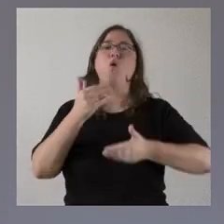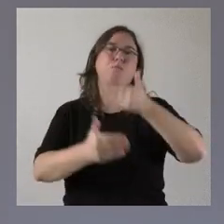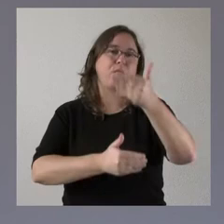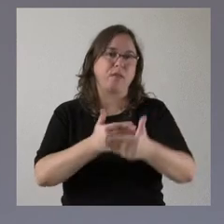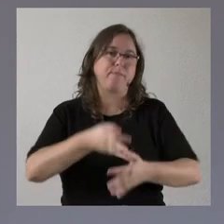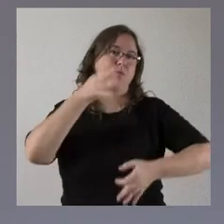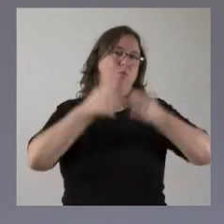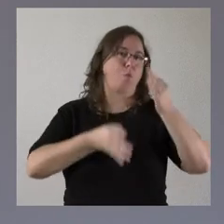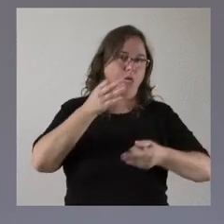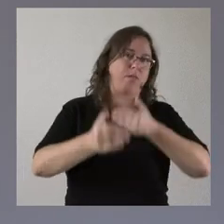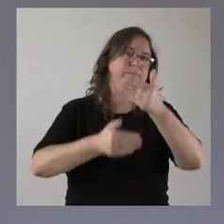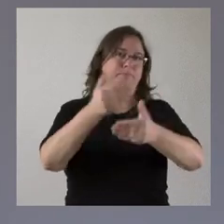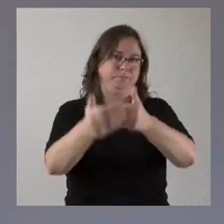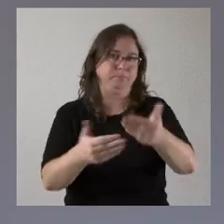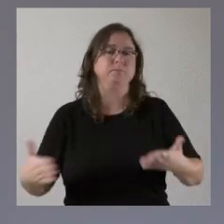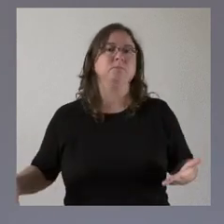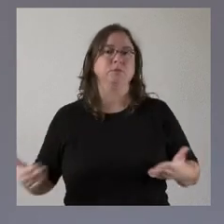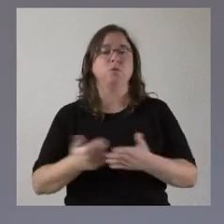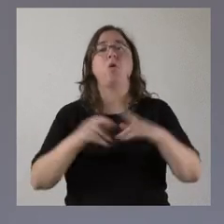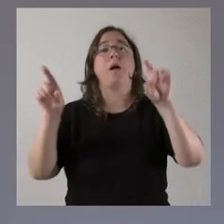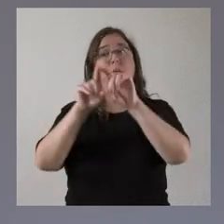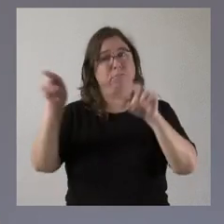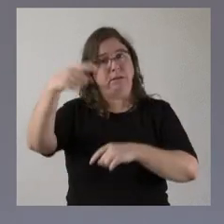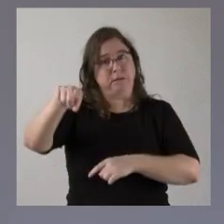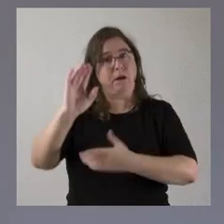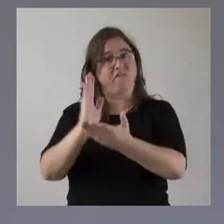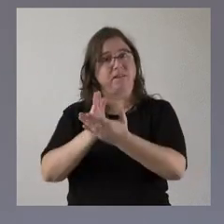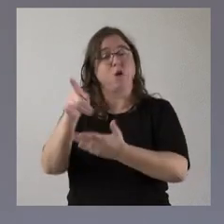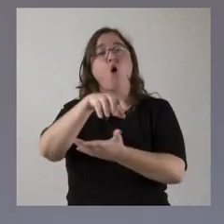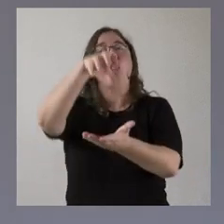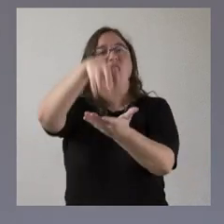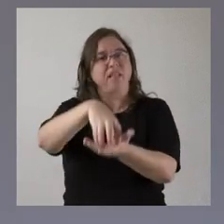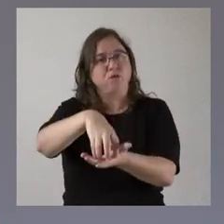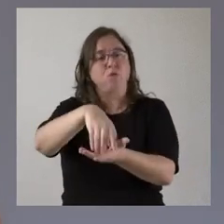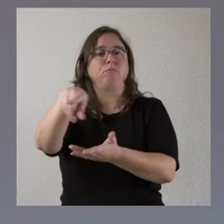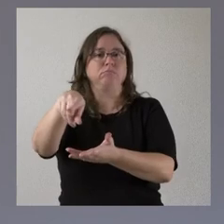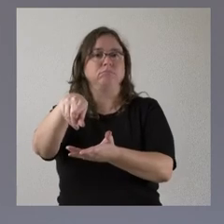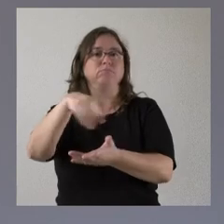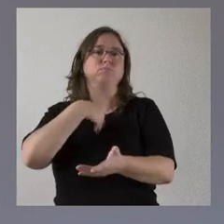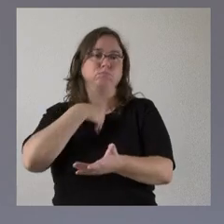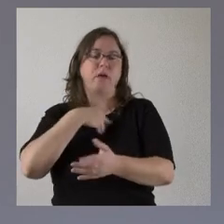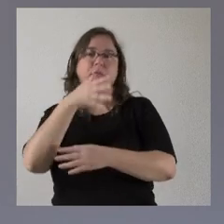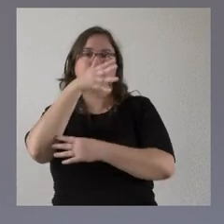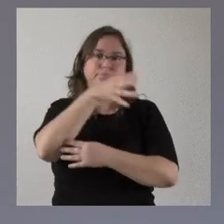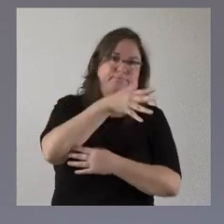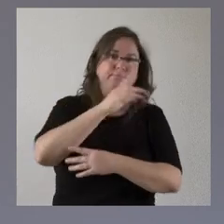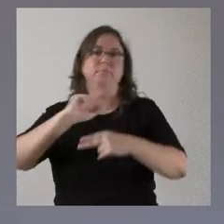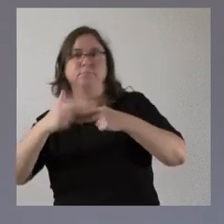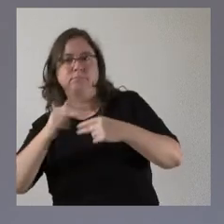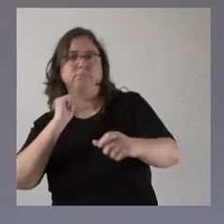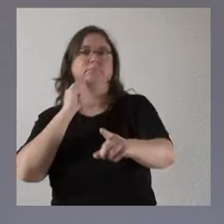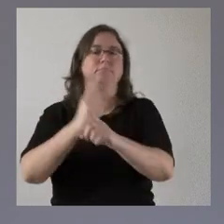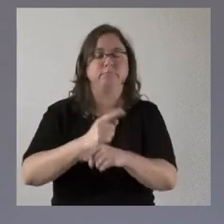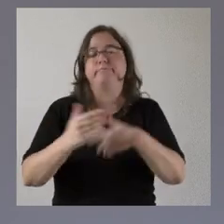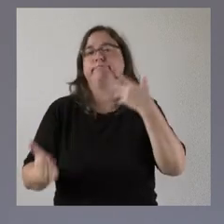judiciales que las empresas afectadas o que los centros afectados puedan interponer o quieran interponer por